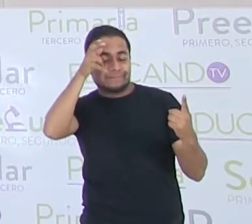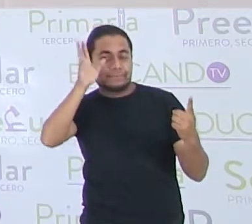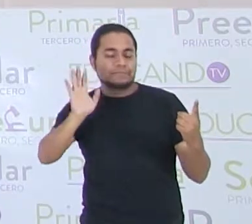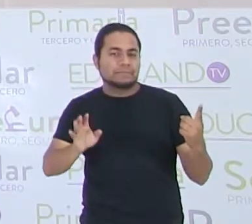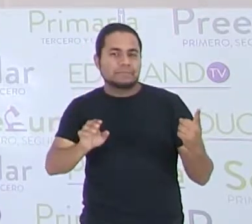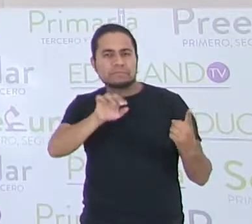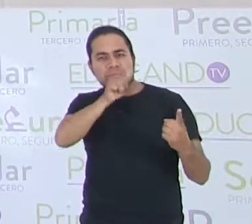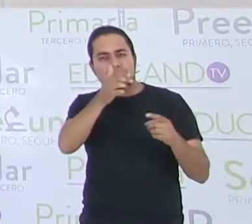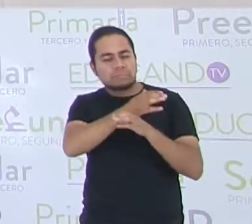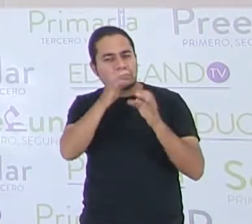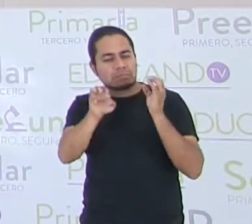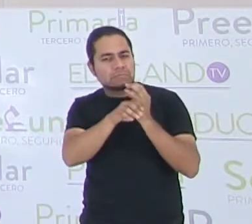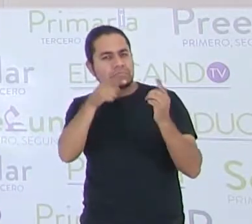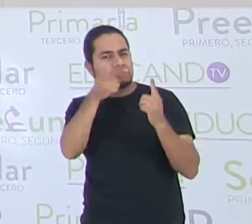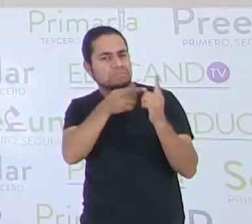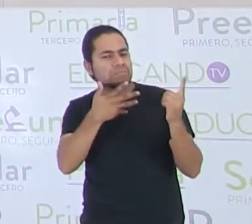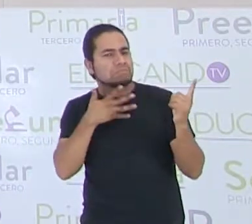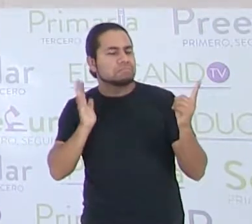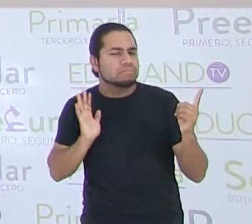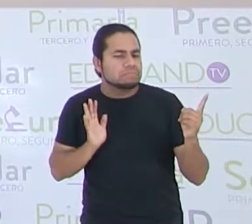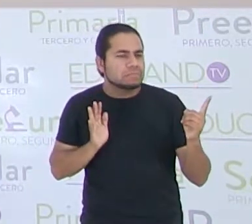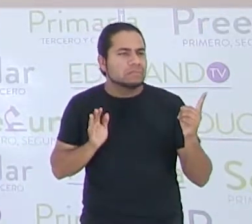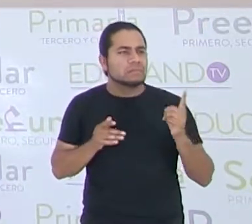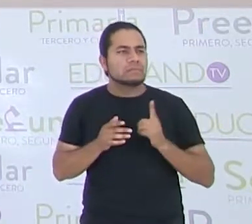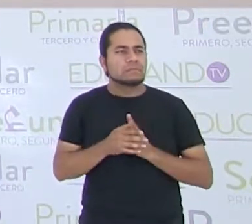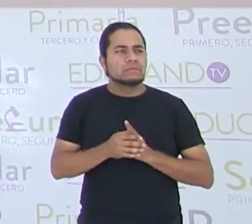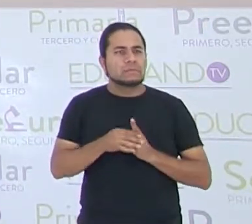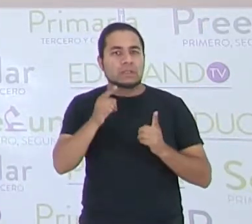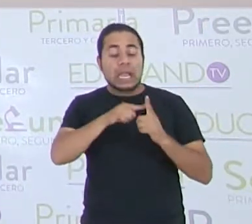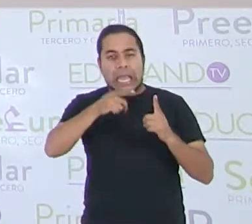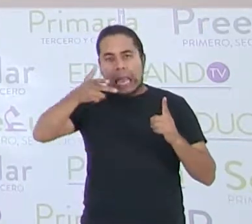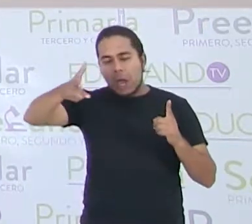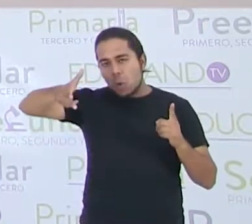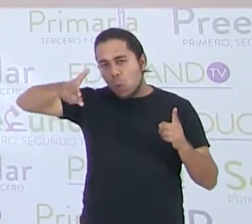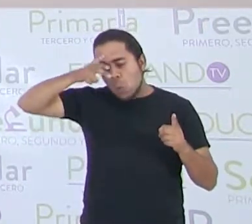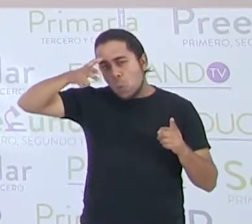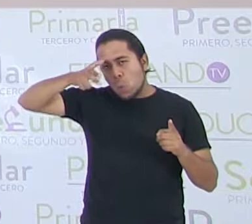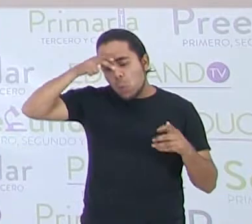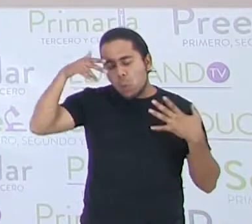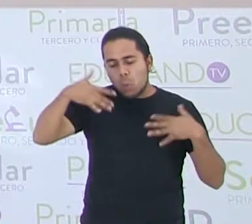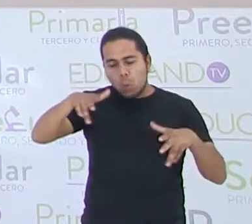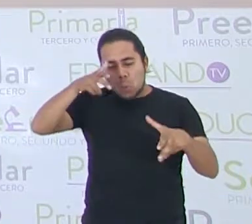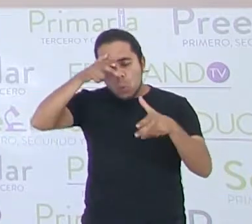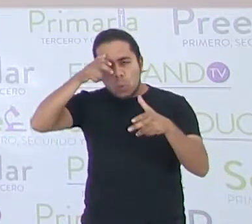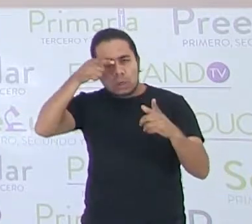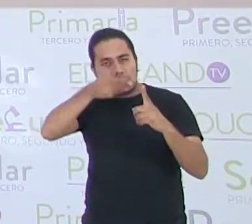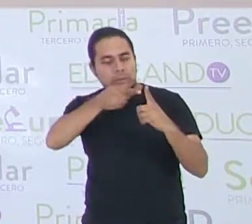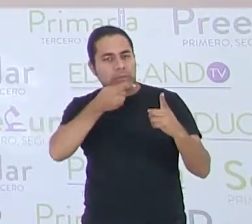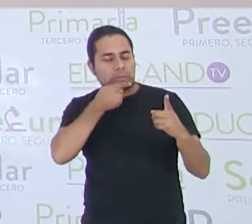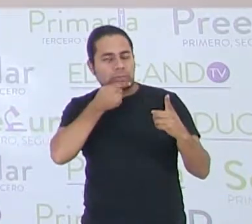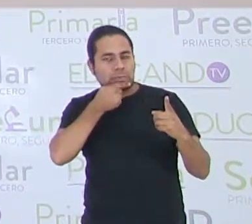¿Qué más puedo pensar de él? Que es inteligente y